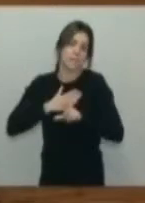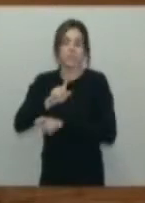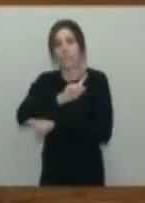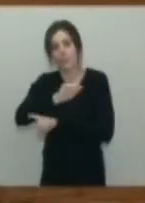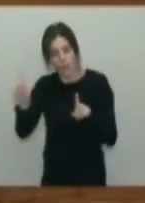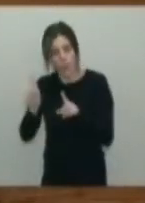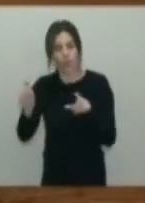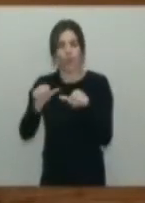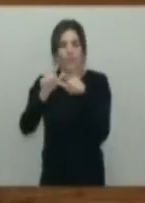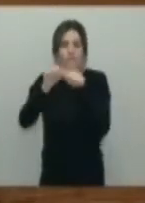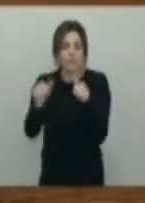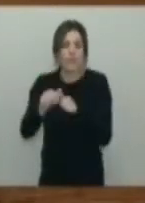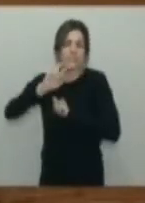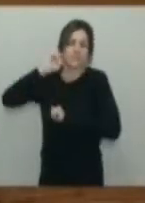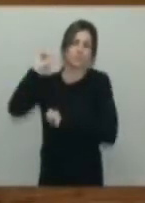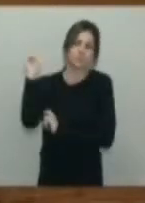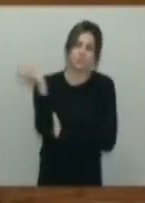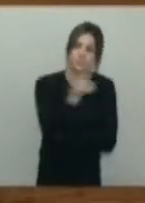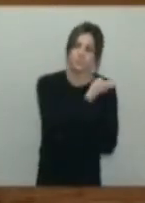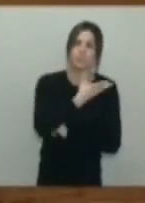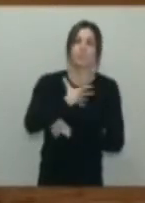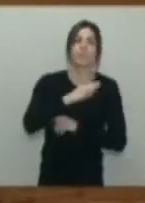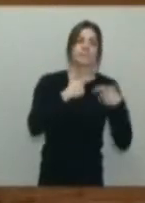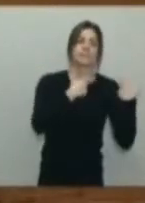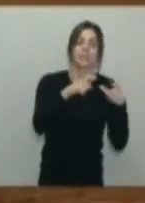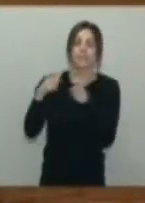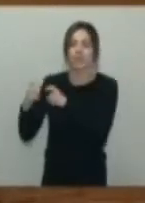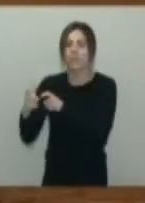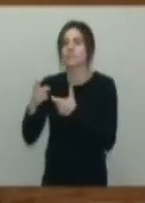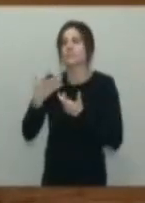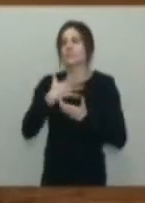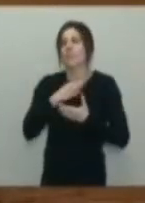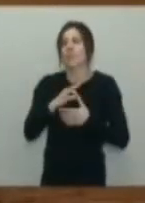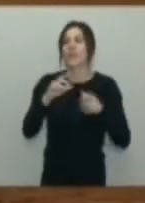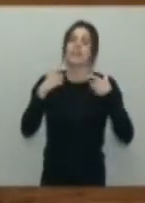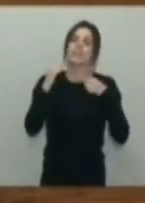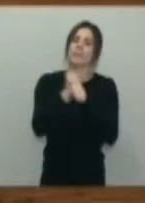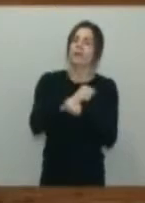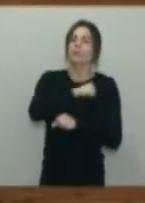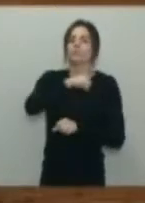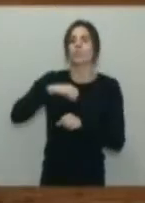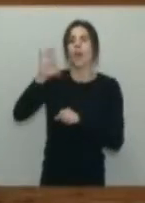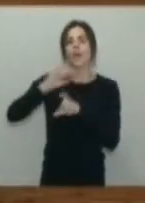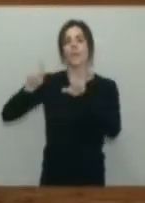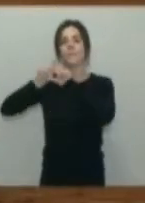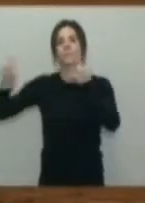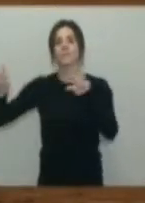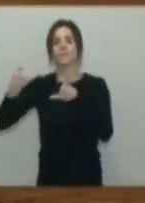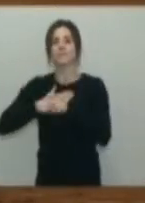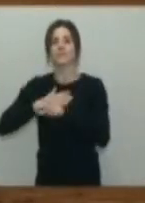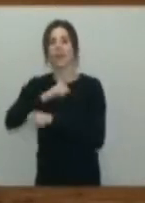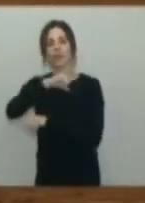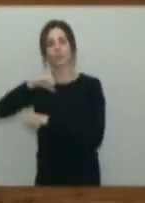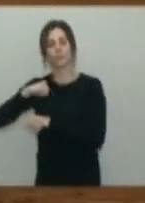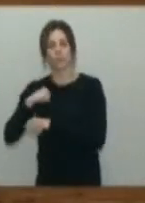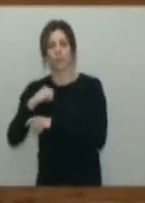que algunos sectores se empeñen en denominarlos trabajadores autónomos o empresarios autónomos en un intento de